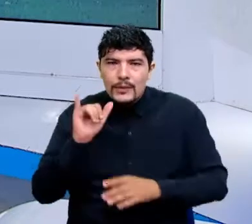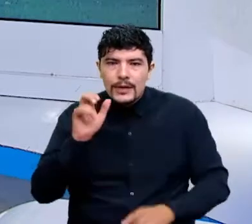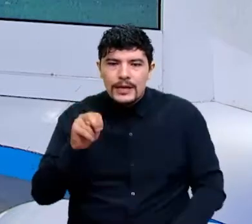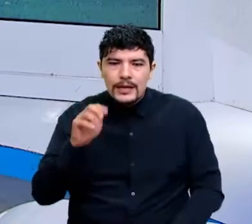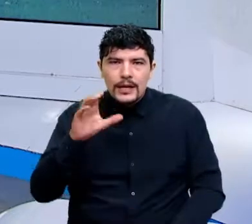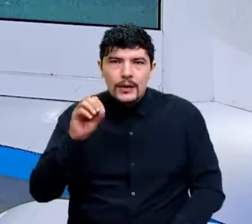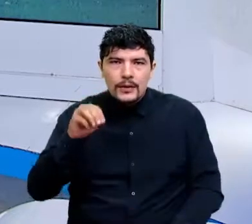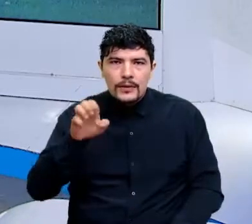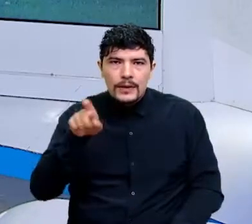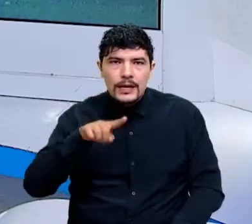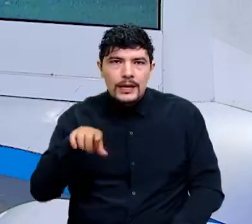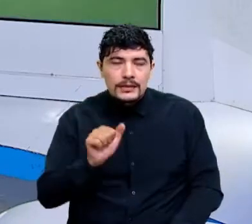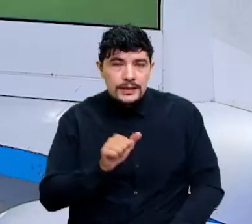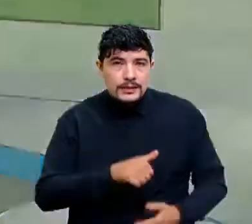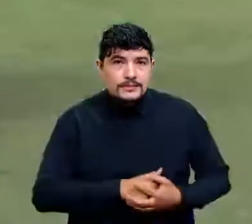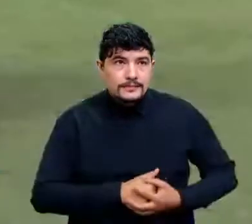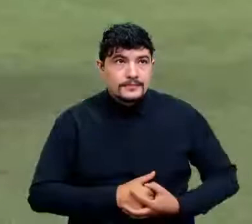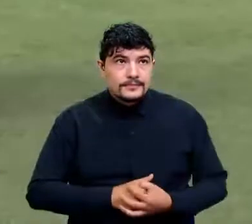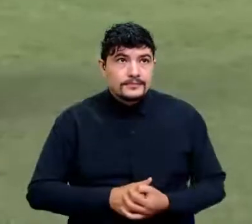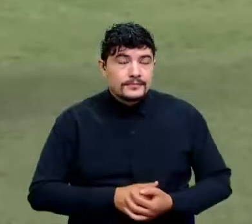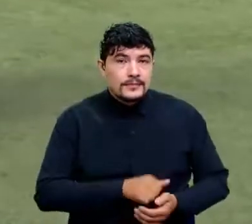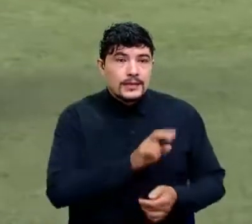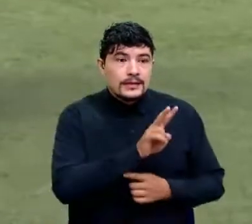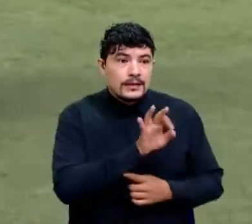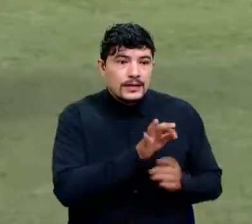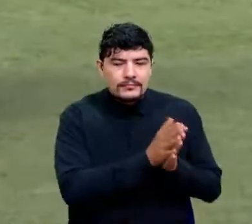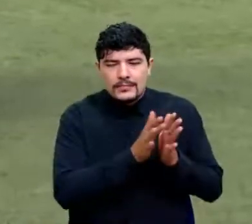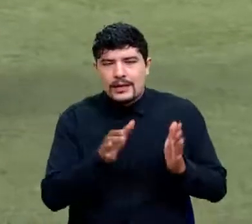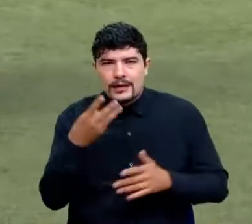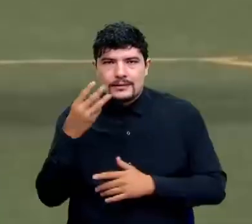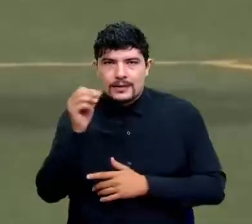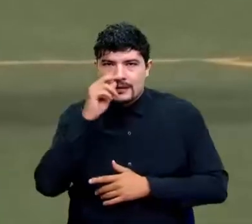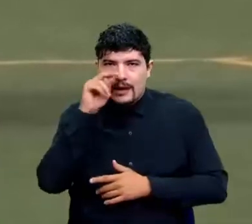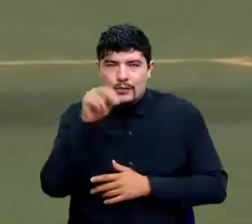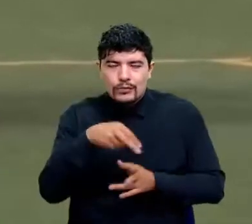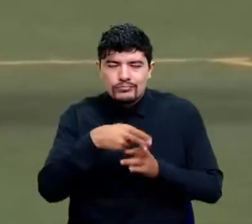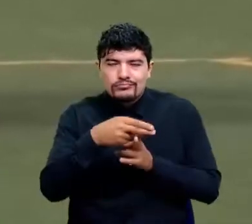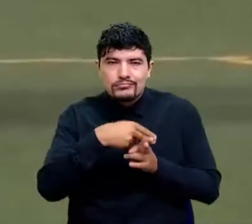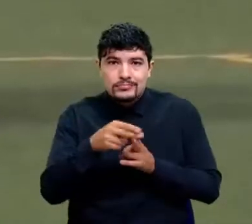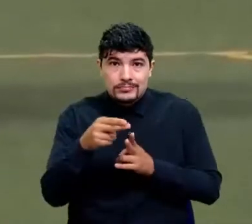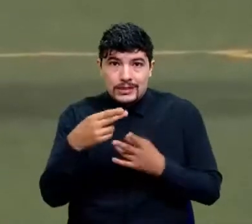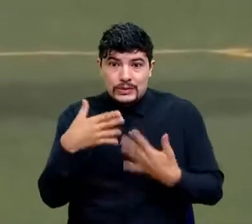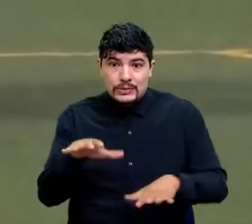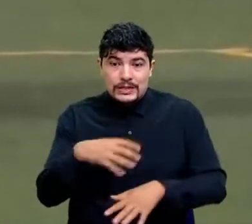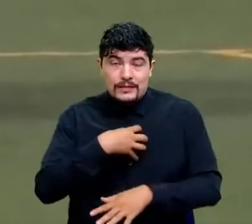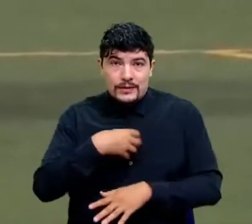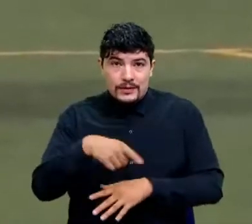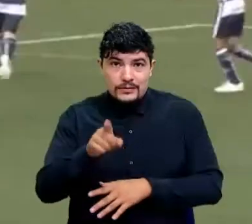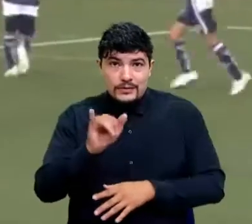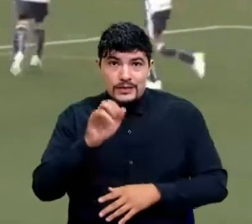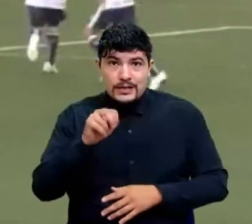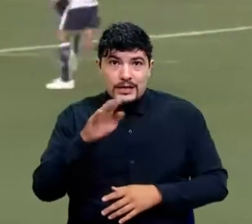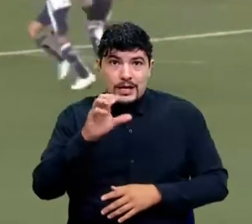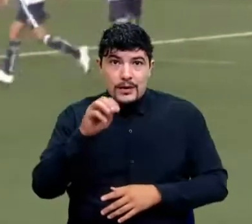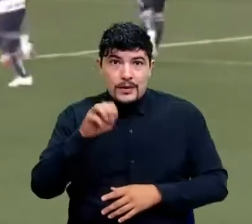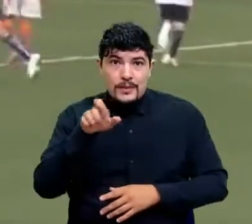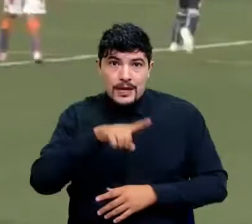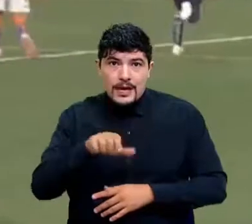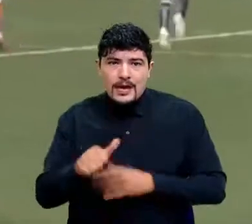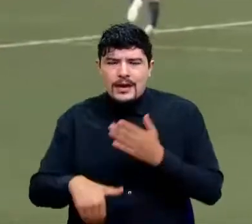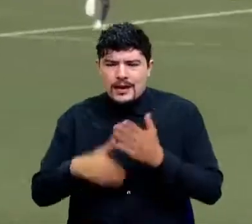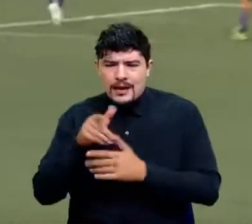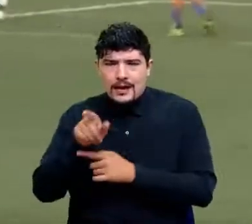próximo para esta edición el mundialito en comercia regresa a bucaramanga y su área metropolitana luego de su paso por